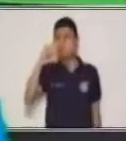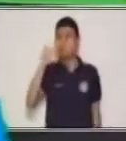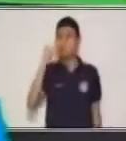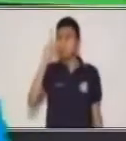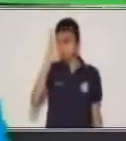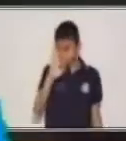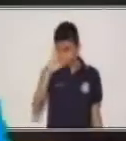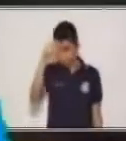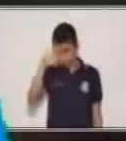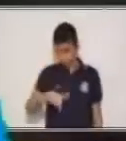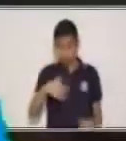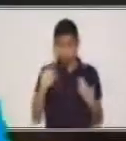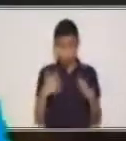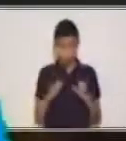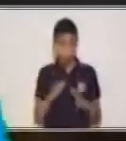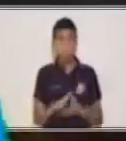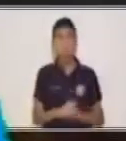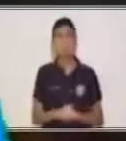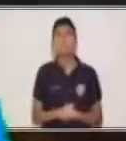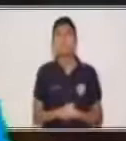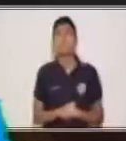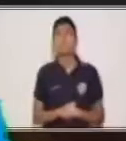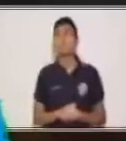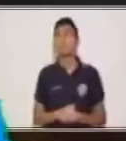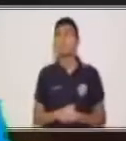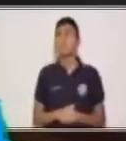ahora vamos a ver,